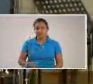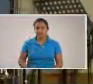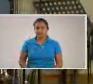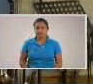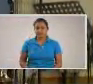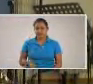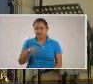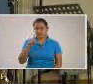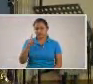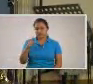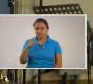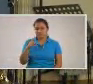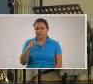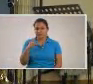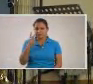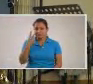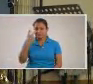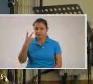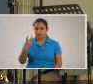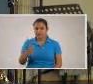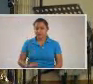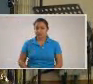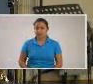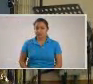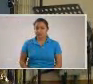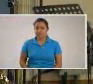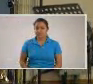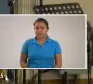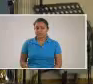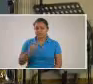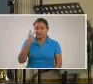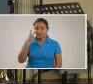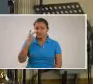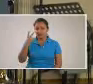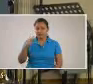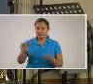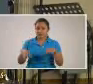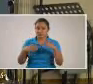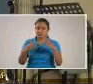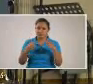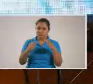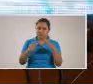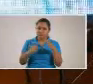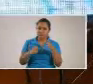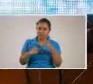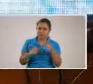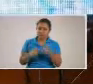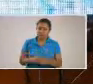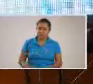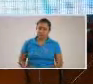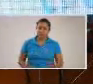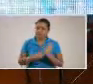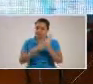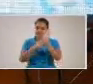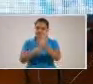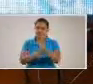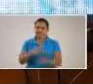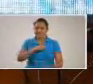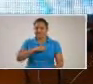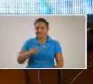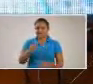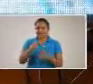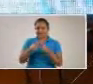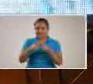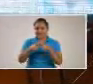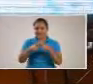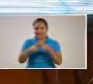una ilusión óptica quizás, pero si lo viéramos como una escala gráfica, prácticamente ya están a la mitad del camino de